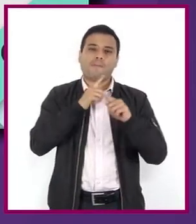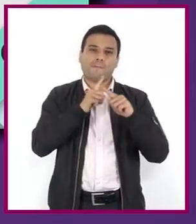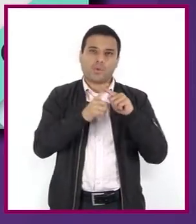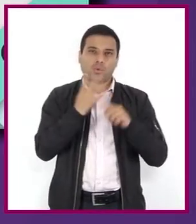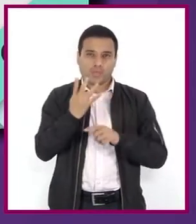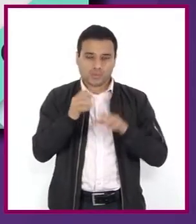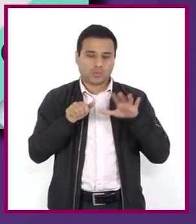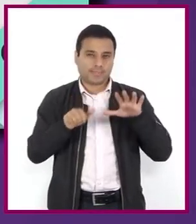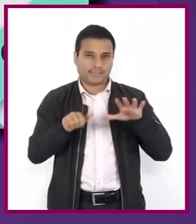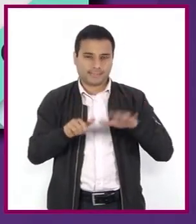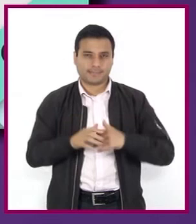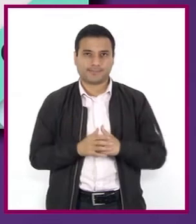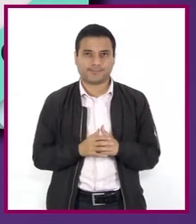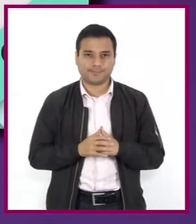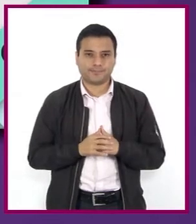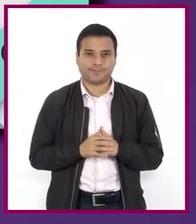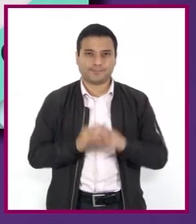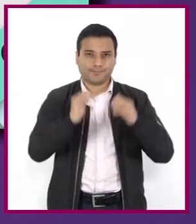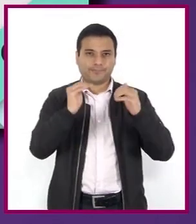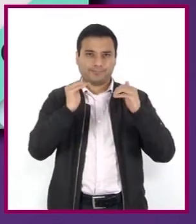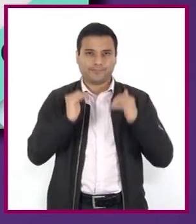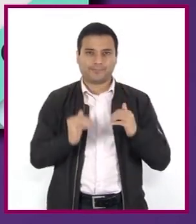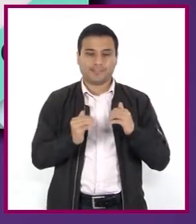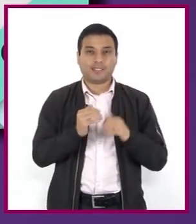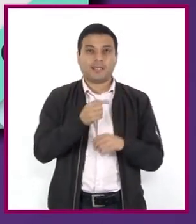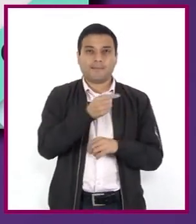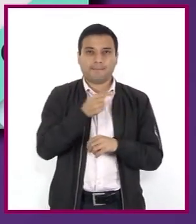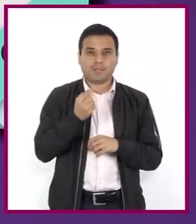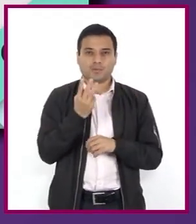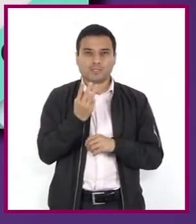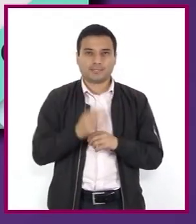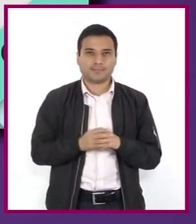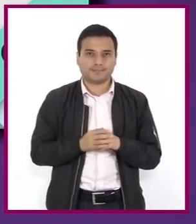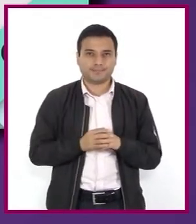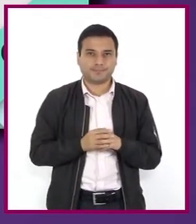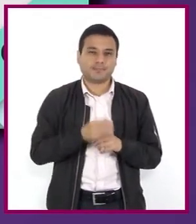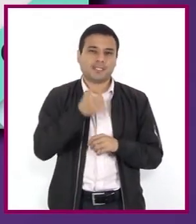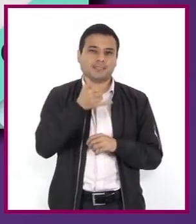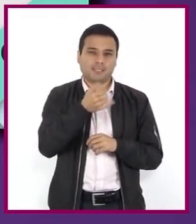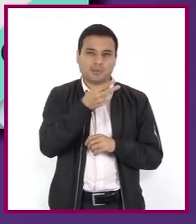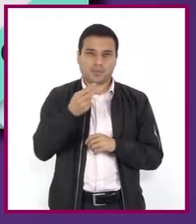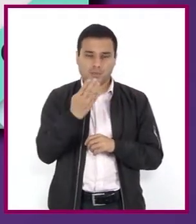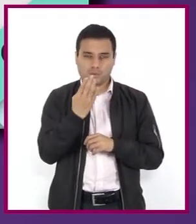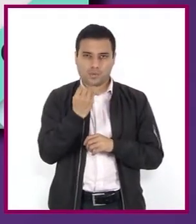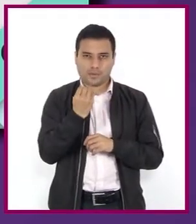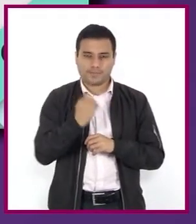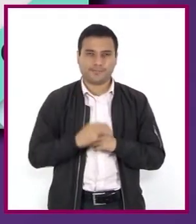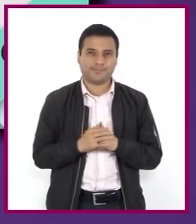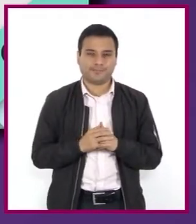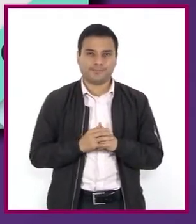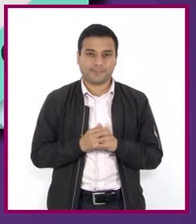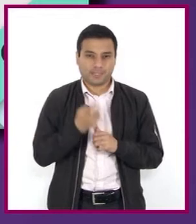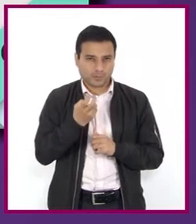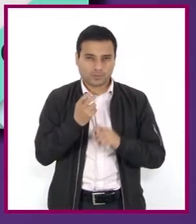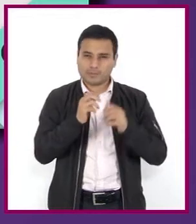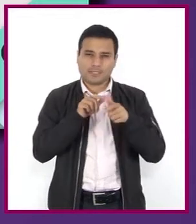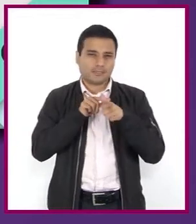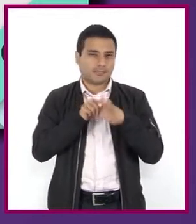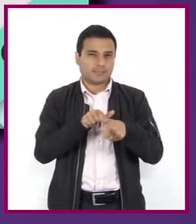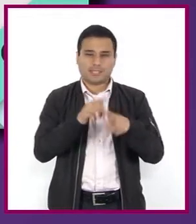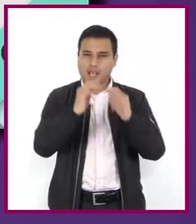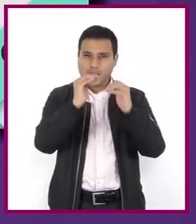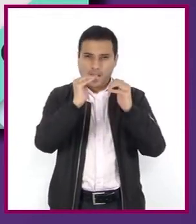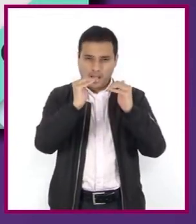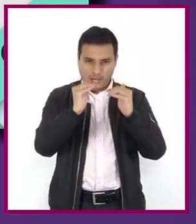16. Para 3 negativo, el valor de y es igual a 9 positivo. De esta forma, seguimos calculando